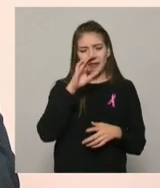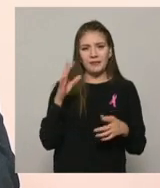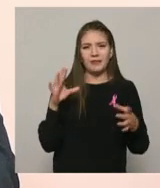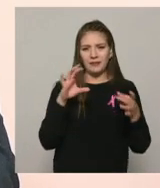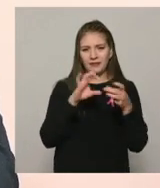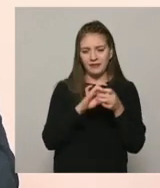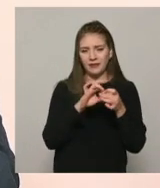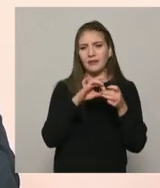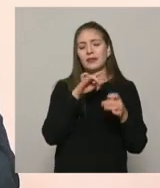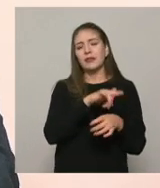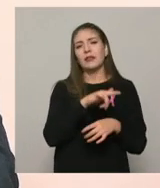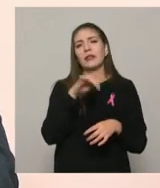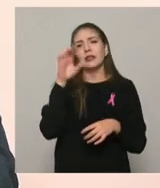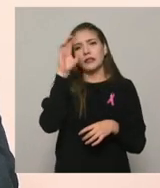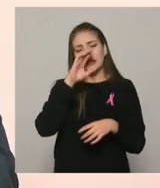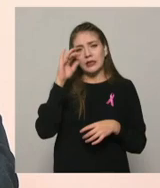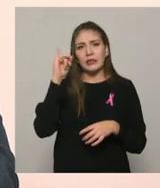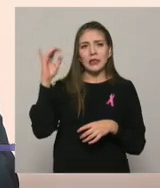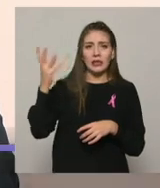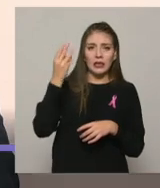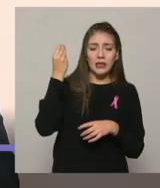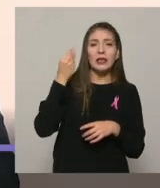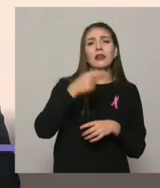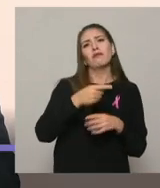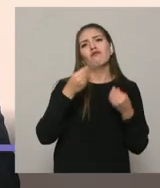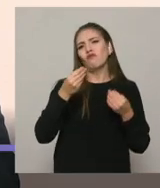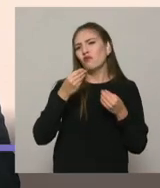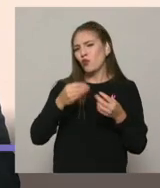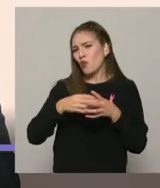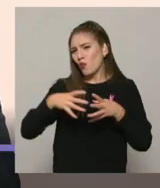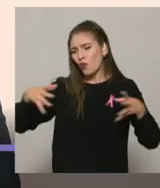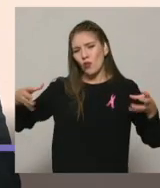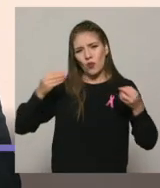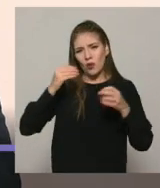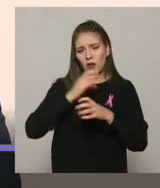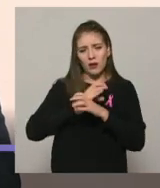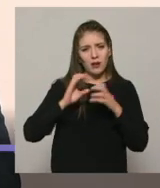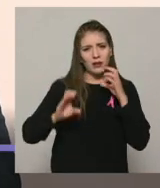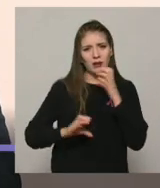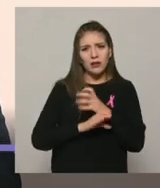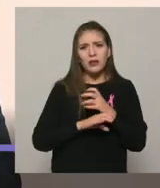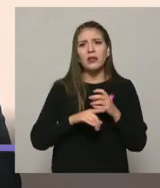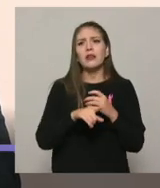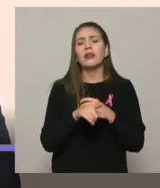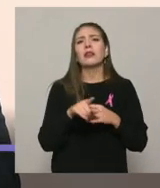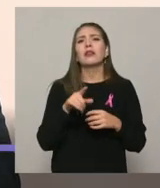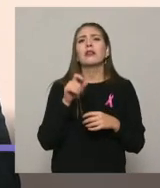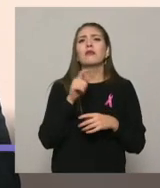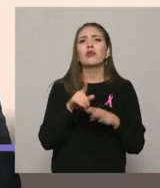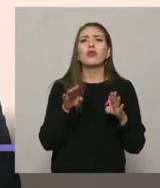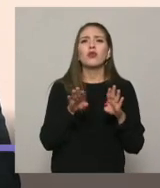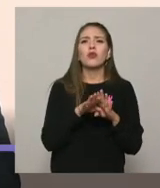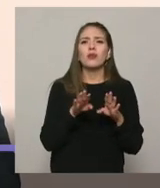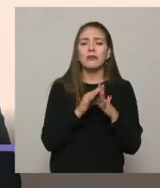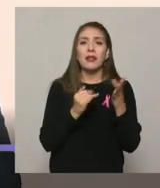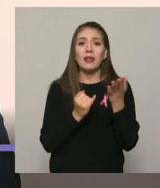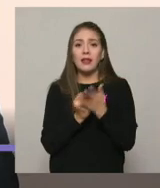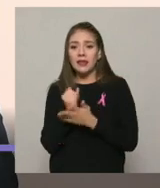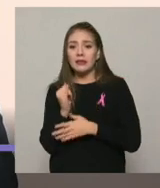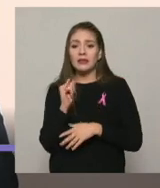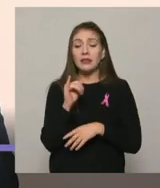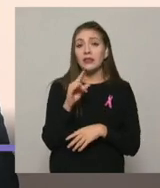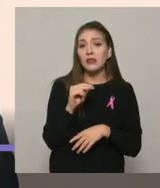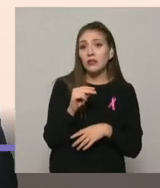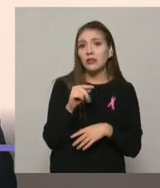ciencia y tecnología, son muy amplios, ¿no? El impacto que tiene, como decía Antonio, en la toma de decisiones debe ser muy